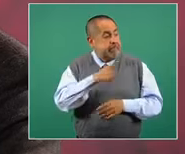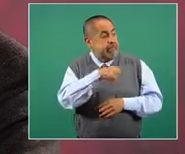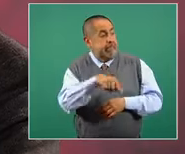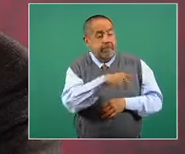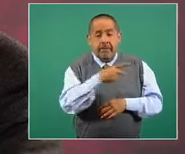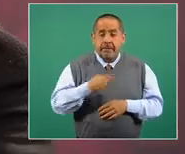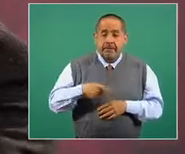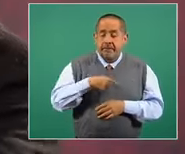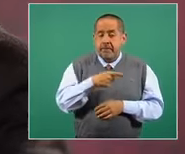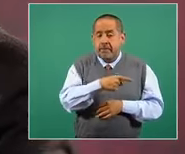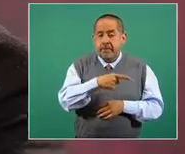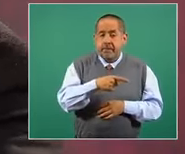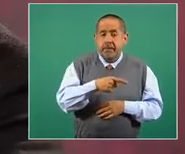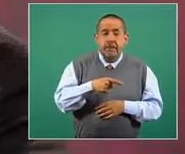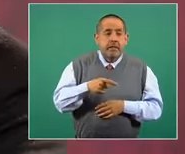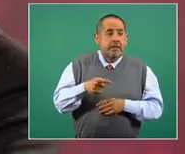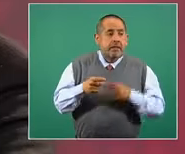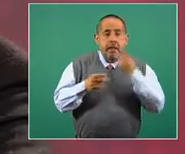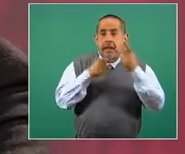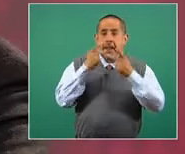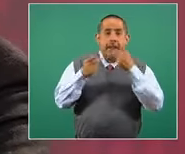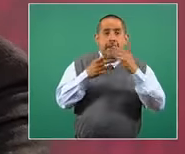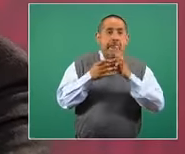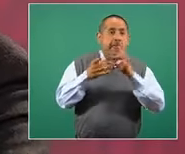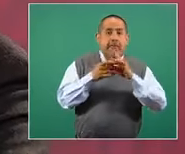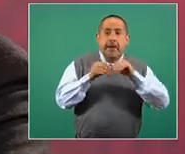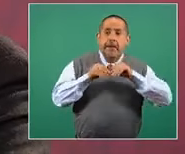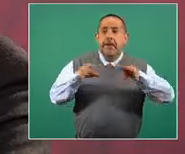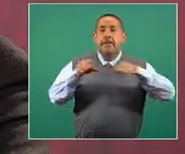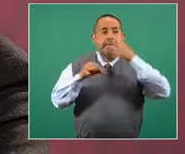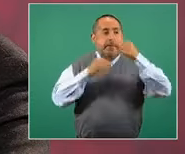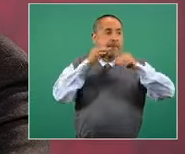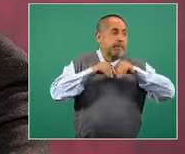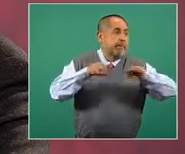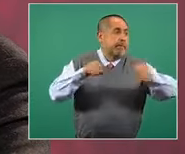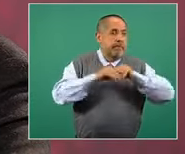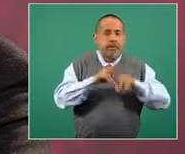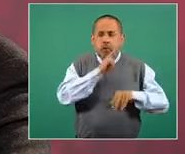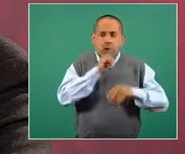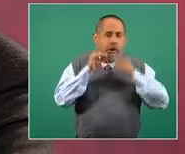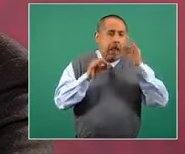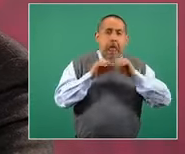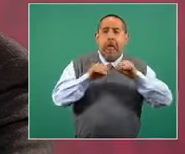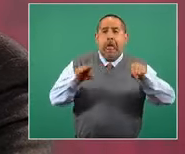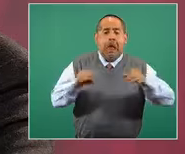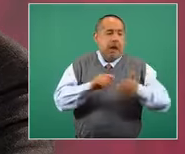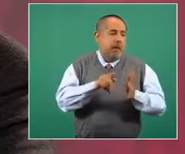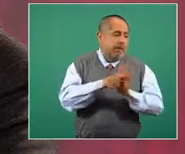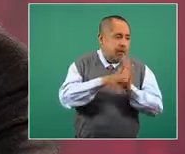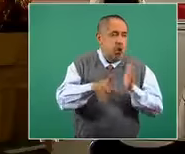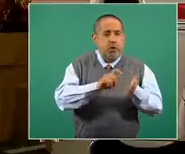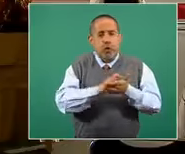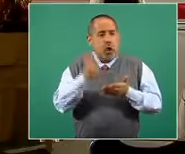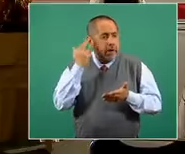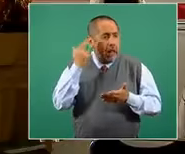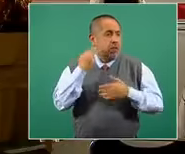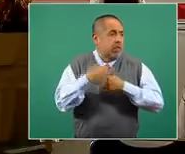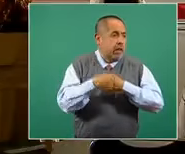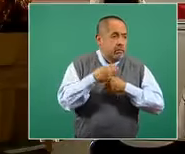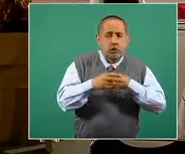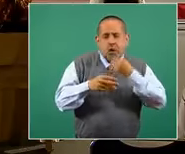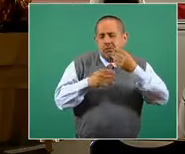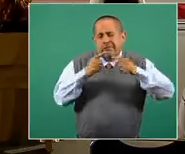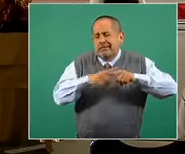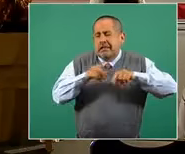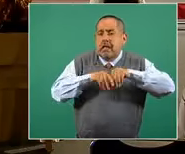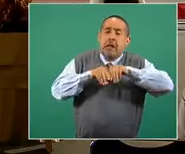las propagaciones que se hacen en los distintos medios de noticias, escritos, radio, televisión u